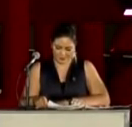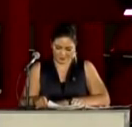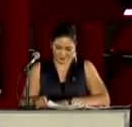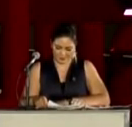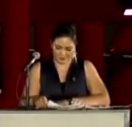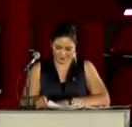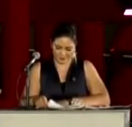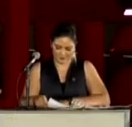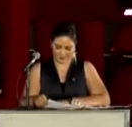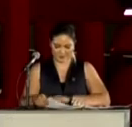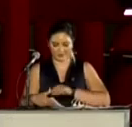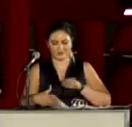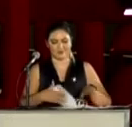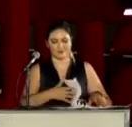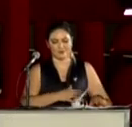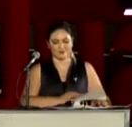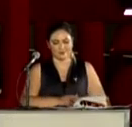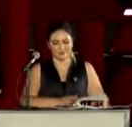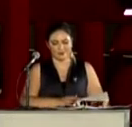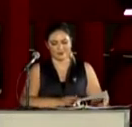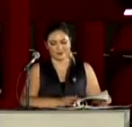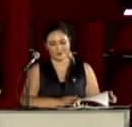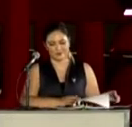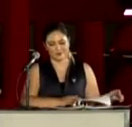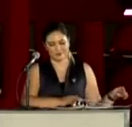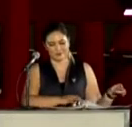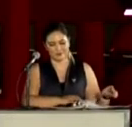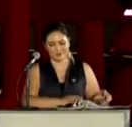de Chihuahua para el periodo